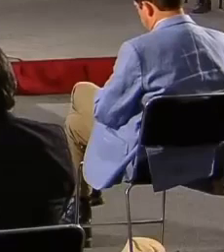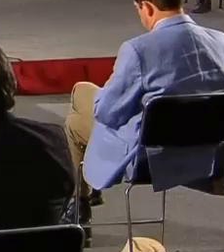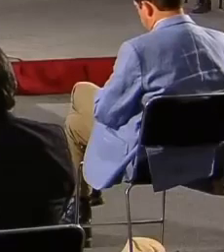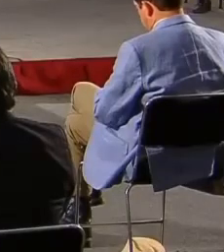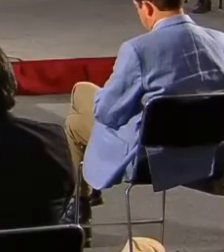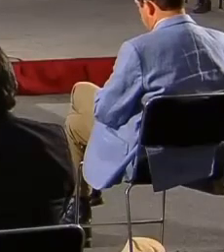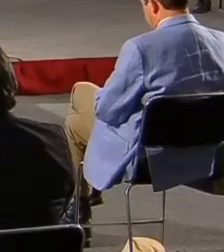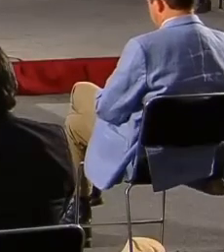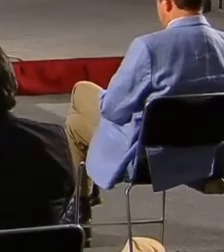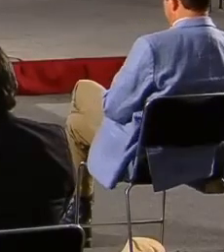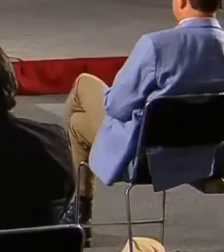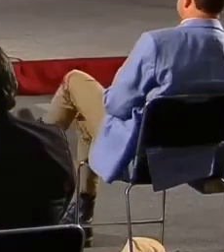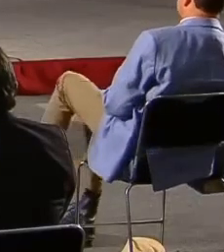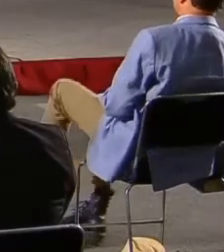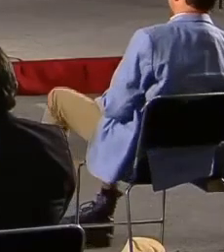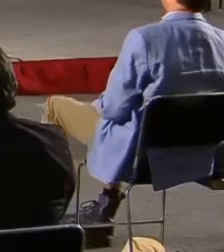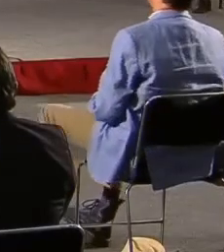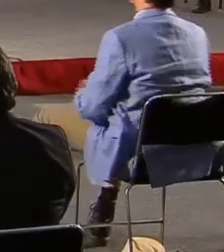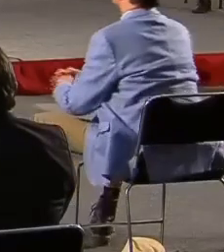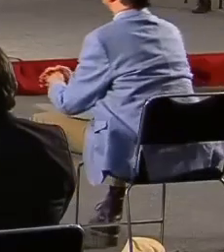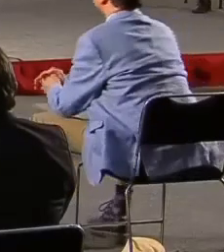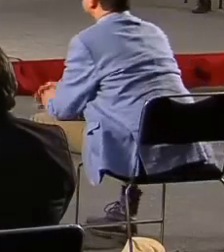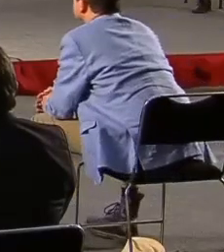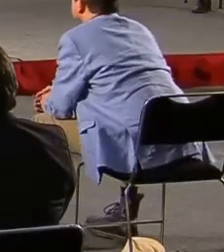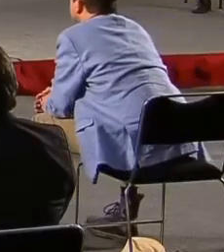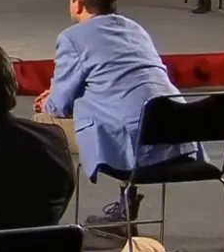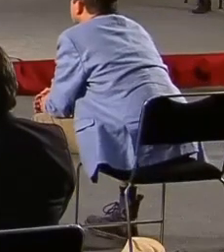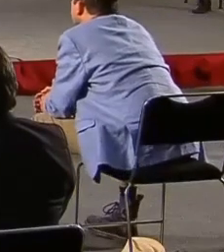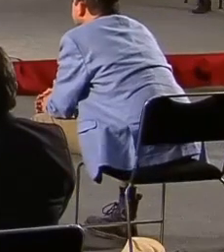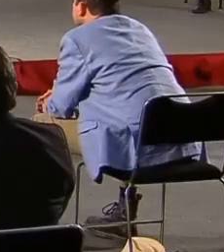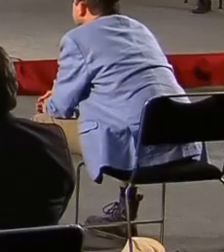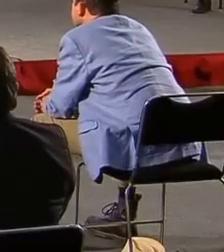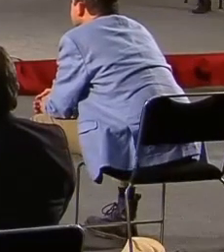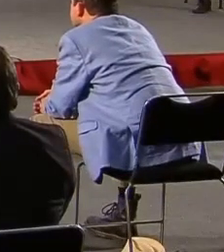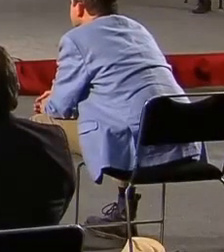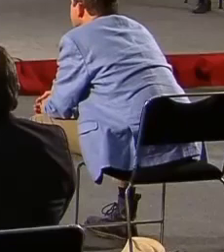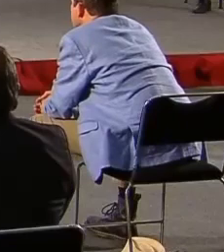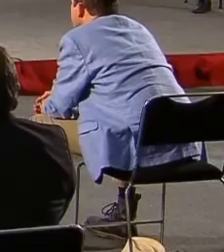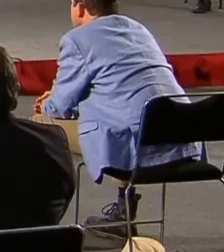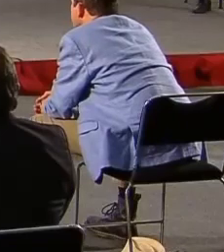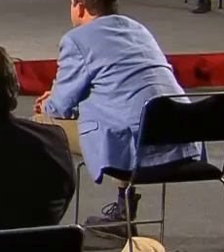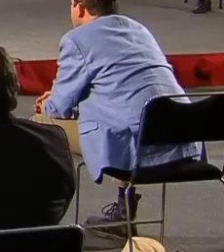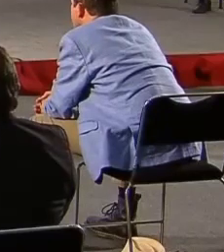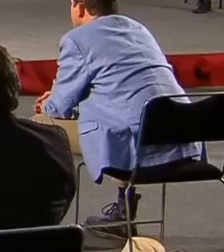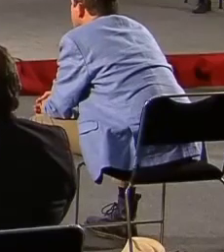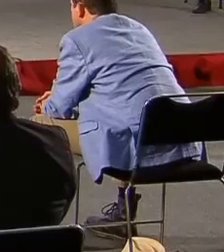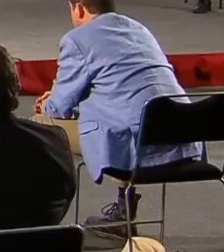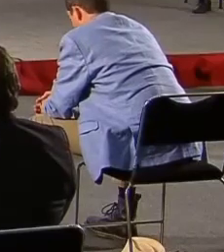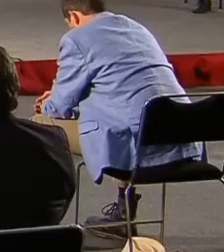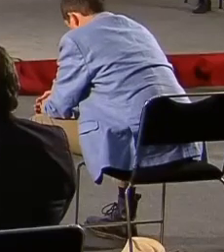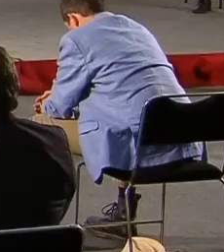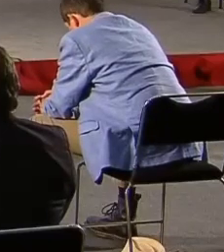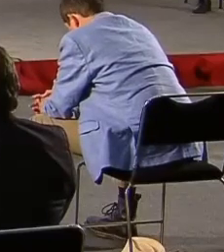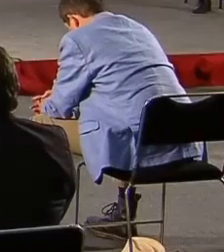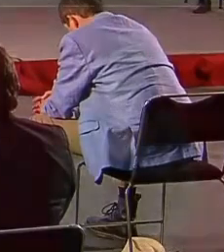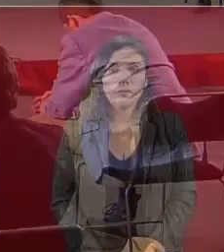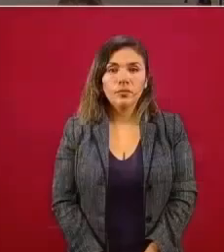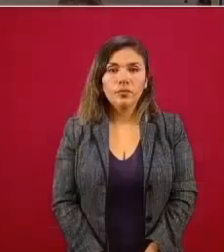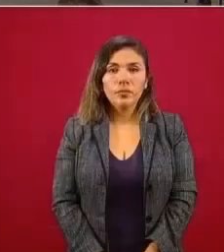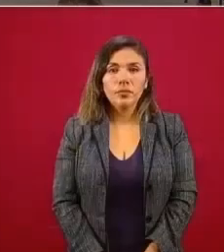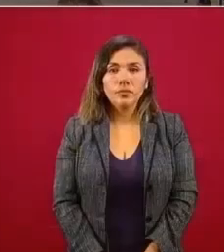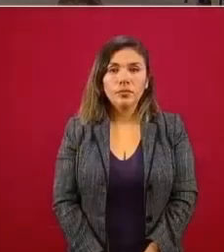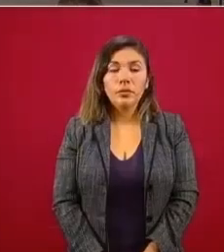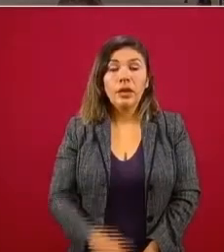y esto aplica para estos créditos y para todo porque así son los créditos ya